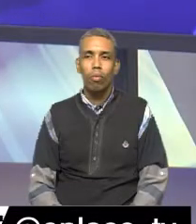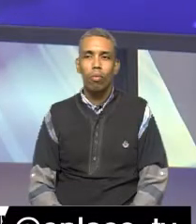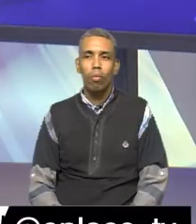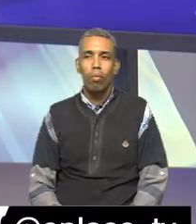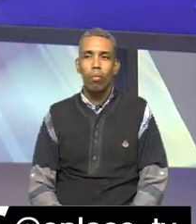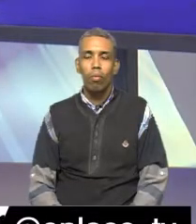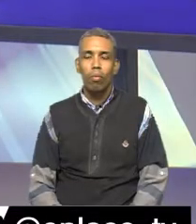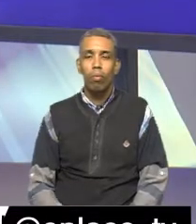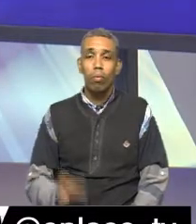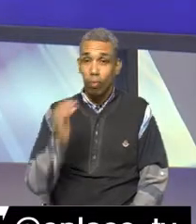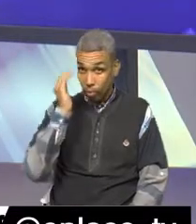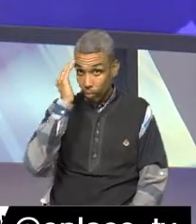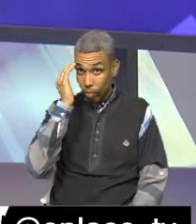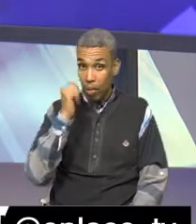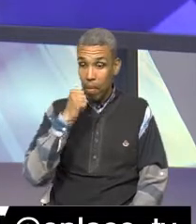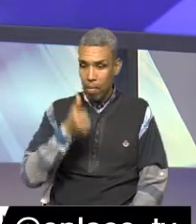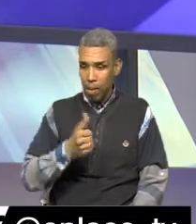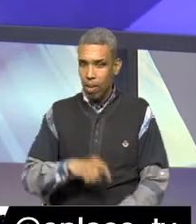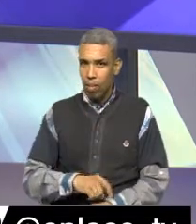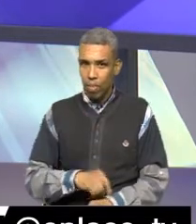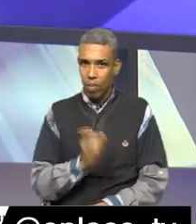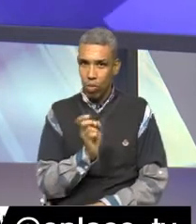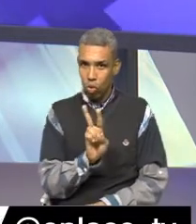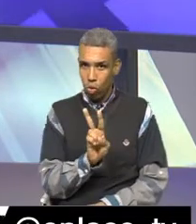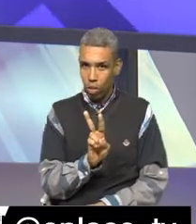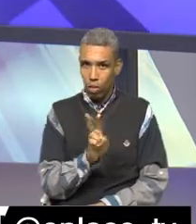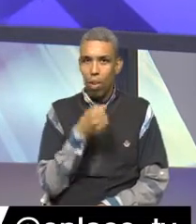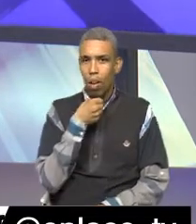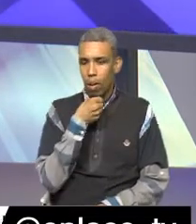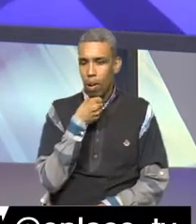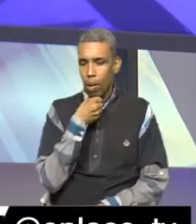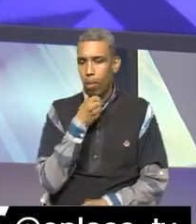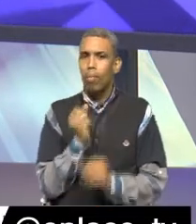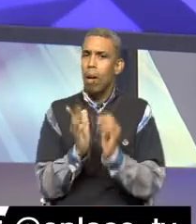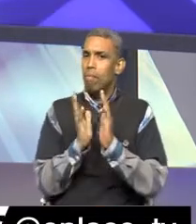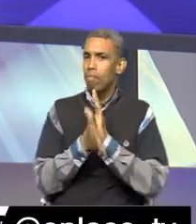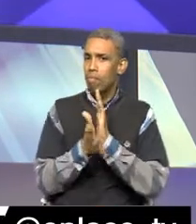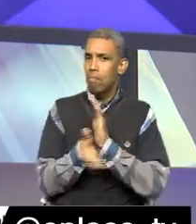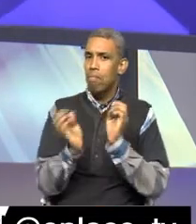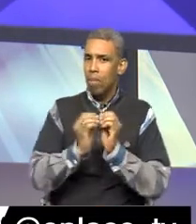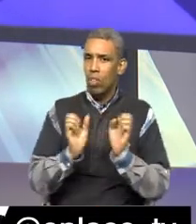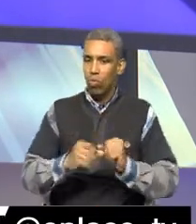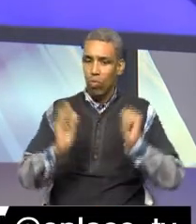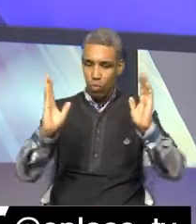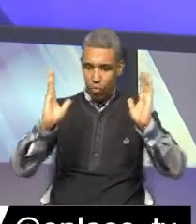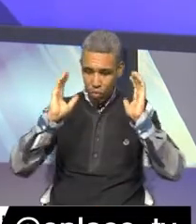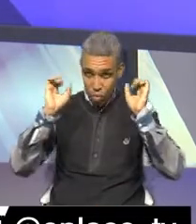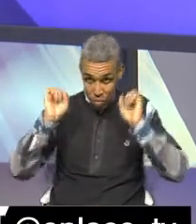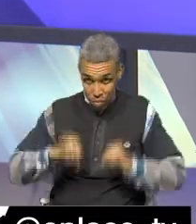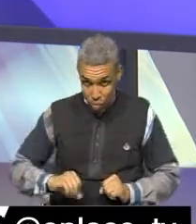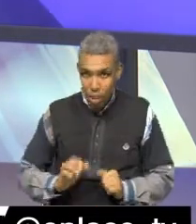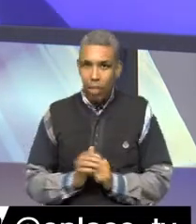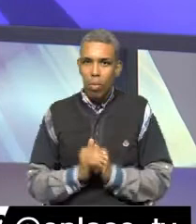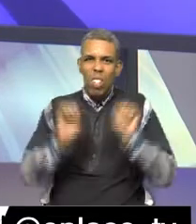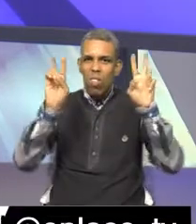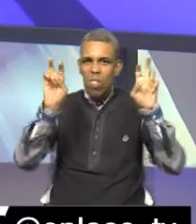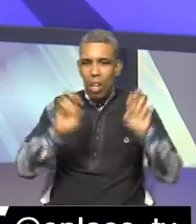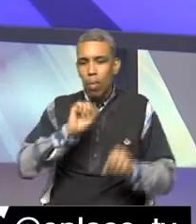Les recuerdo también nuestra cita mañana a las 12 en punto del mediodía para que se entere de todo lo que sucede en Barranca Bermeja y la región a través de Enlace